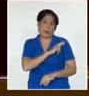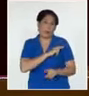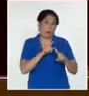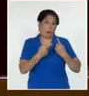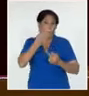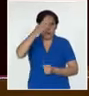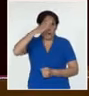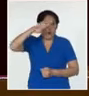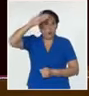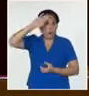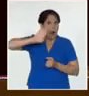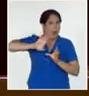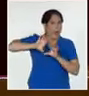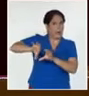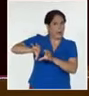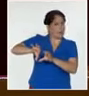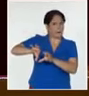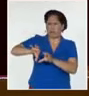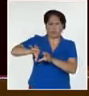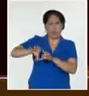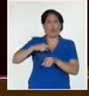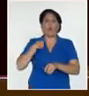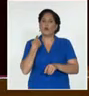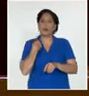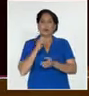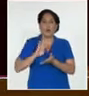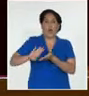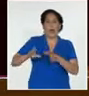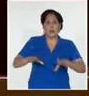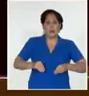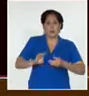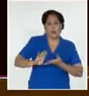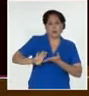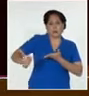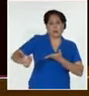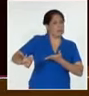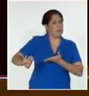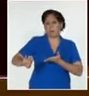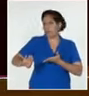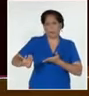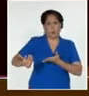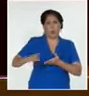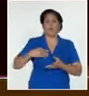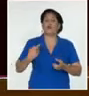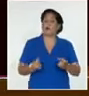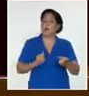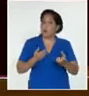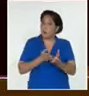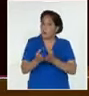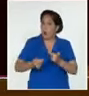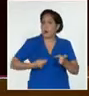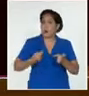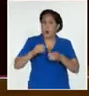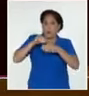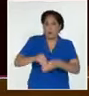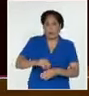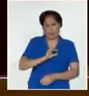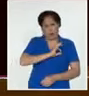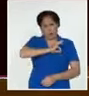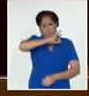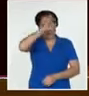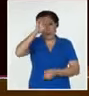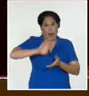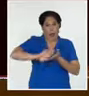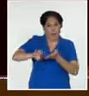puede aislarse ni aceptar el aislamiento que pretenden imponerle los que no han podido doblegarla, porque ese